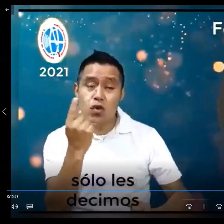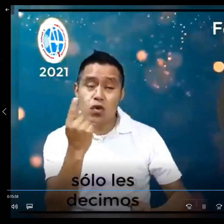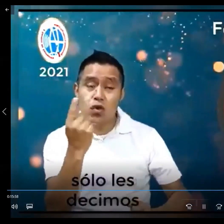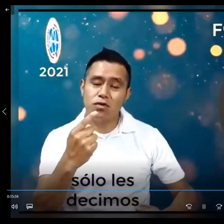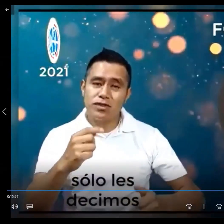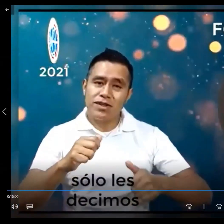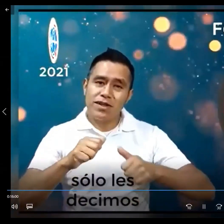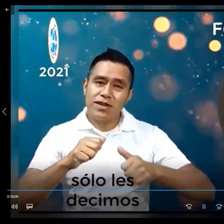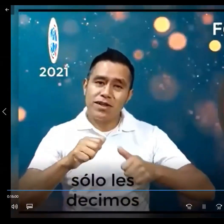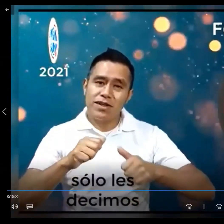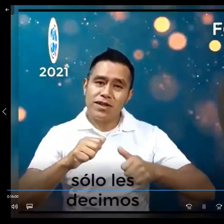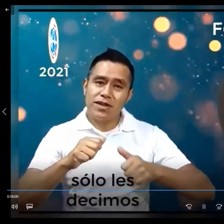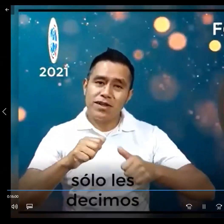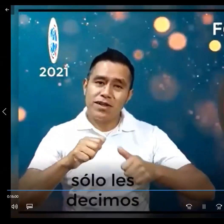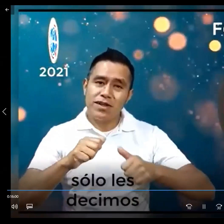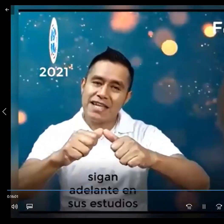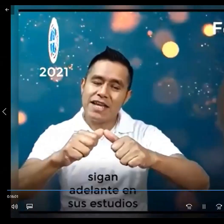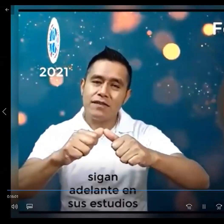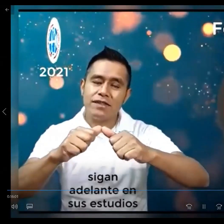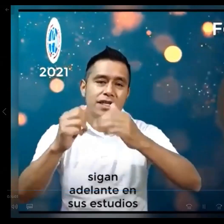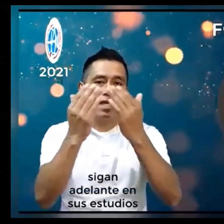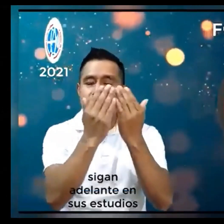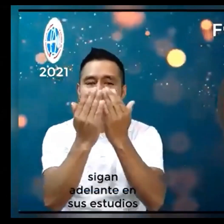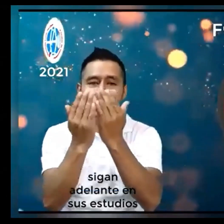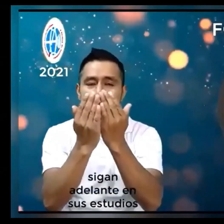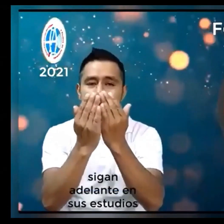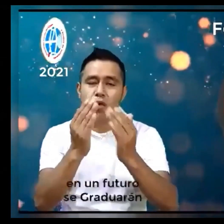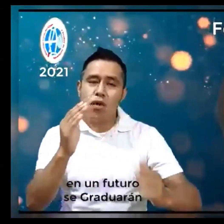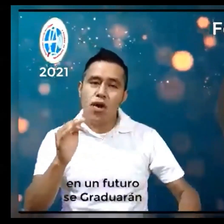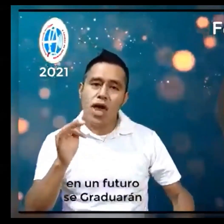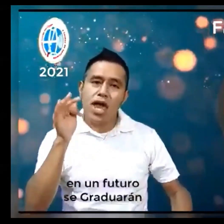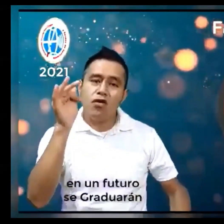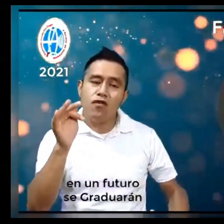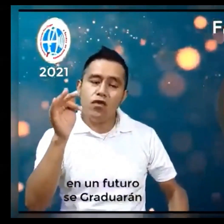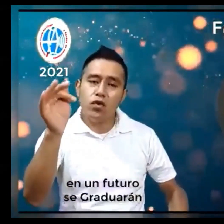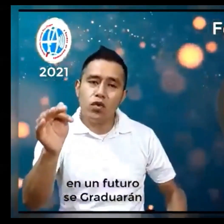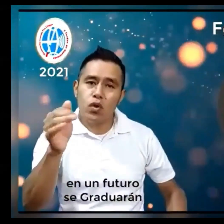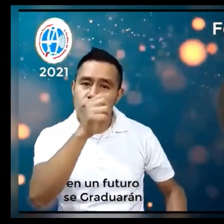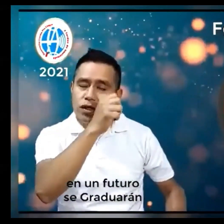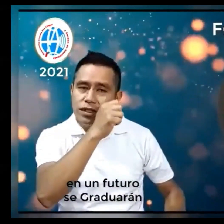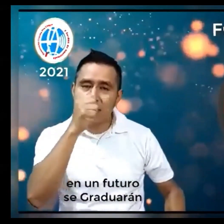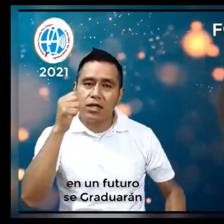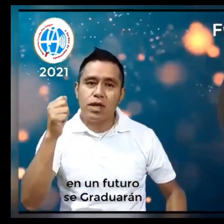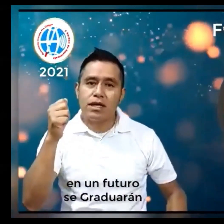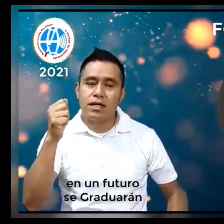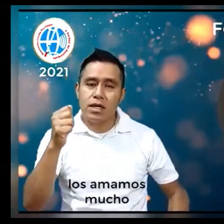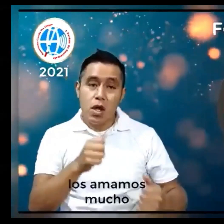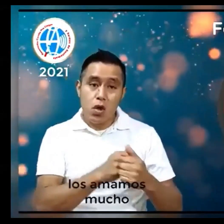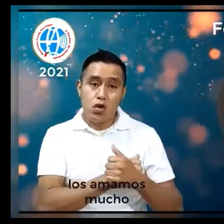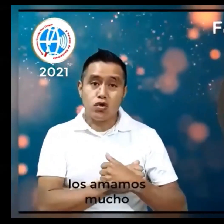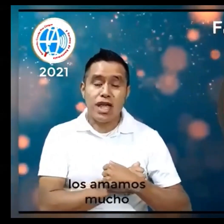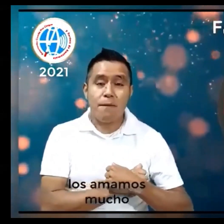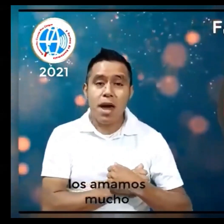decimos: sigan adelante. En un futuro se graduarán.